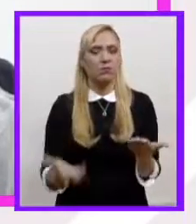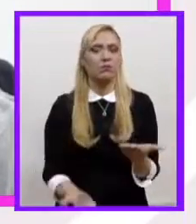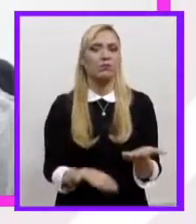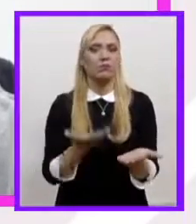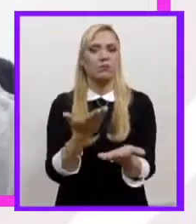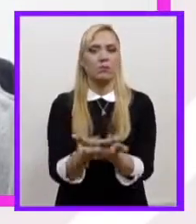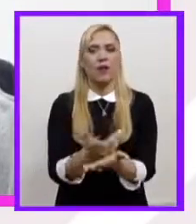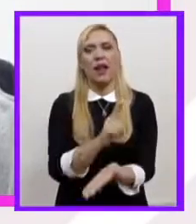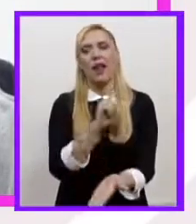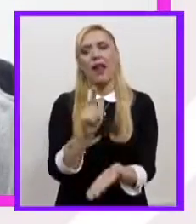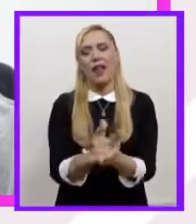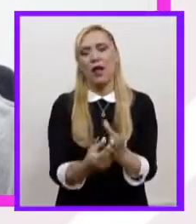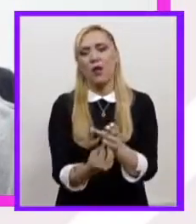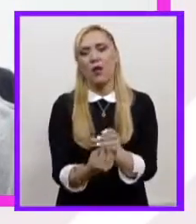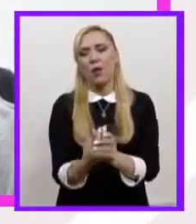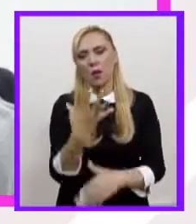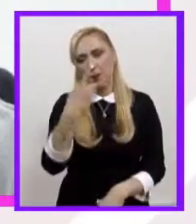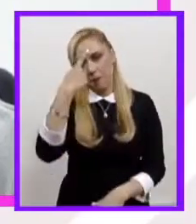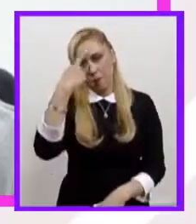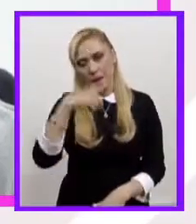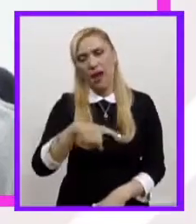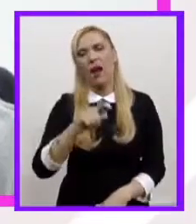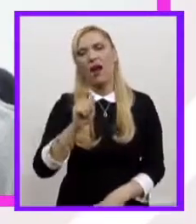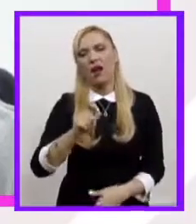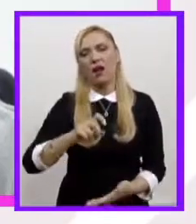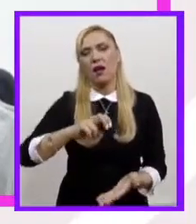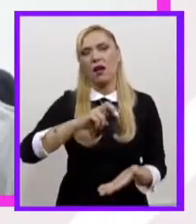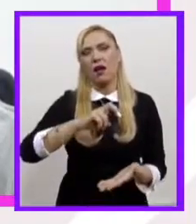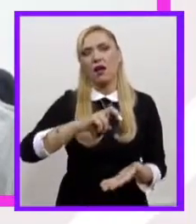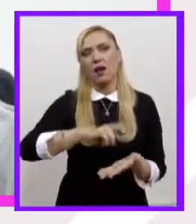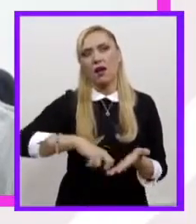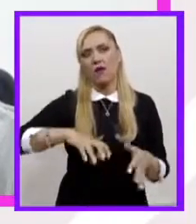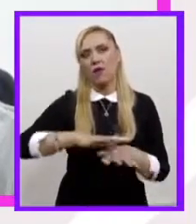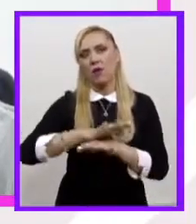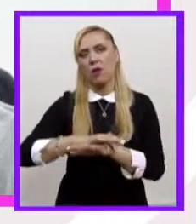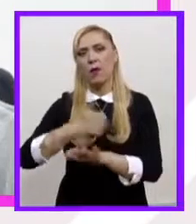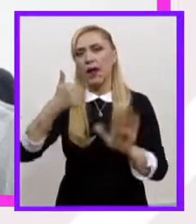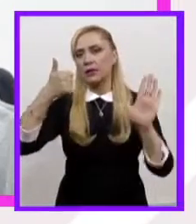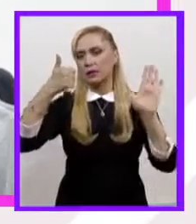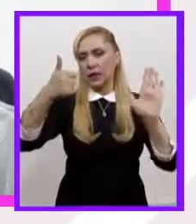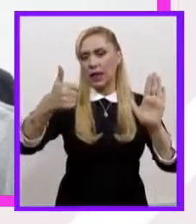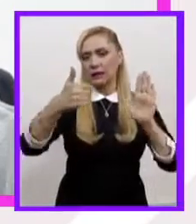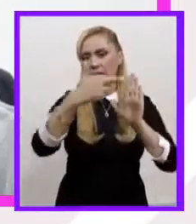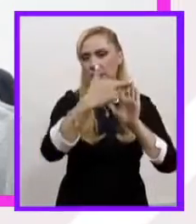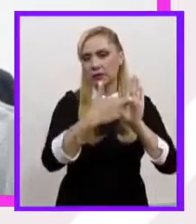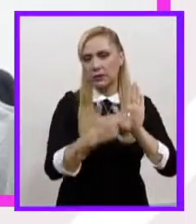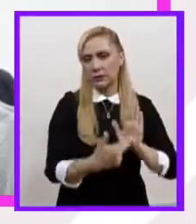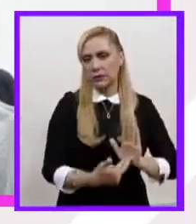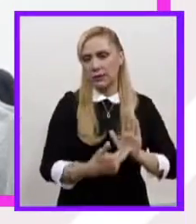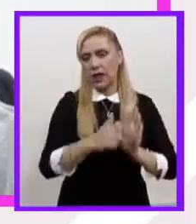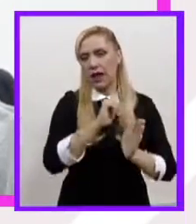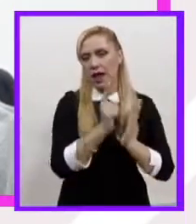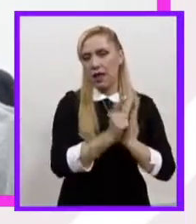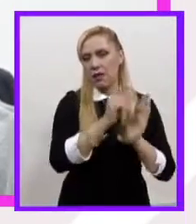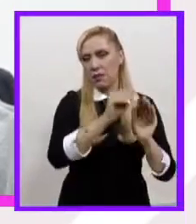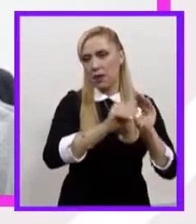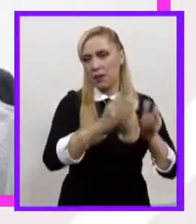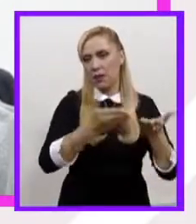Es una iniciativa muy amplia porque reforma alrededor de 6 marcos normativos, y lo que busca es